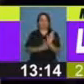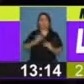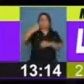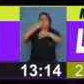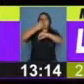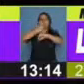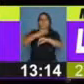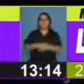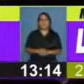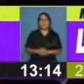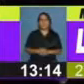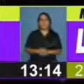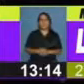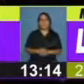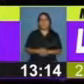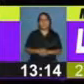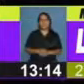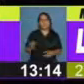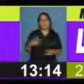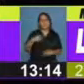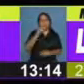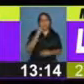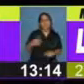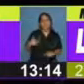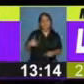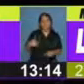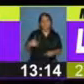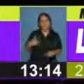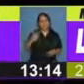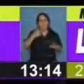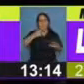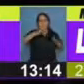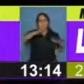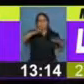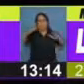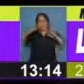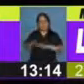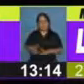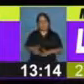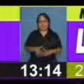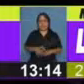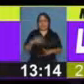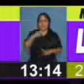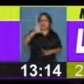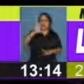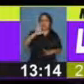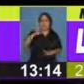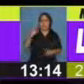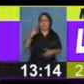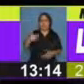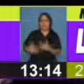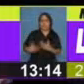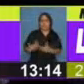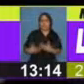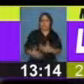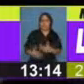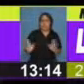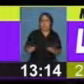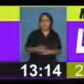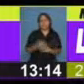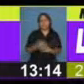mismo? Pasó en toda la Argentina algo muy parecido. Creo que dentro del ranking de provincia estamos bastante adelante, en